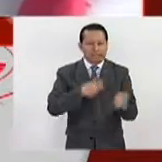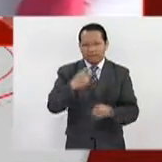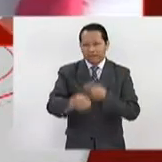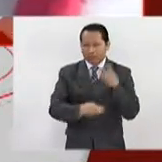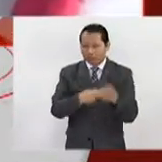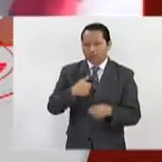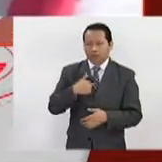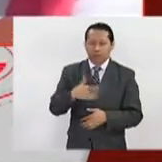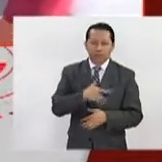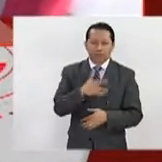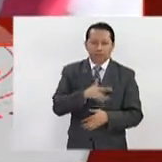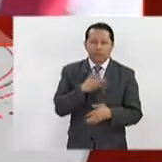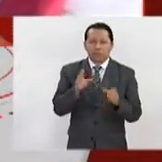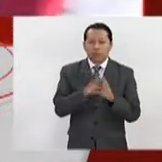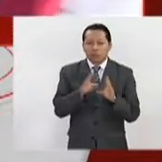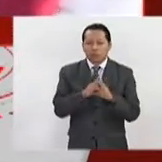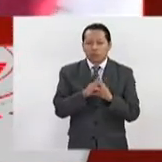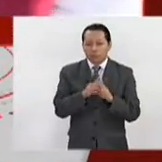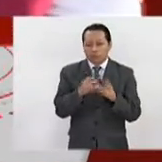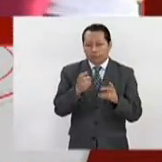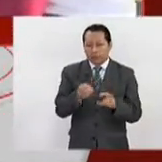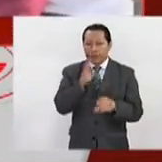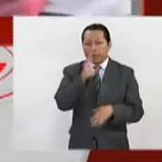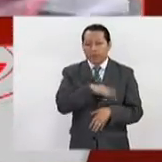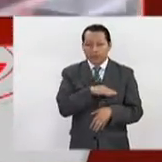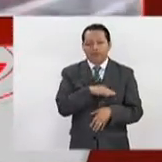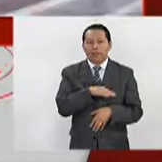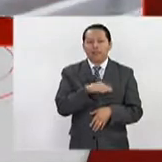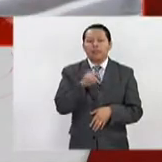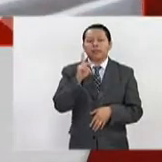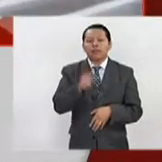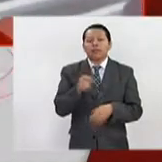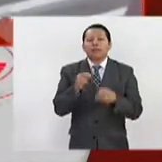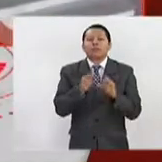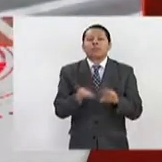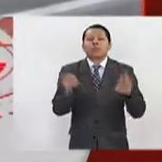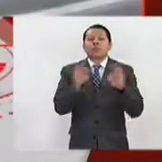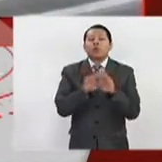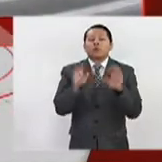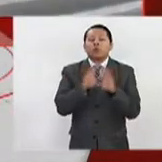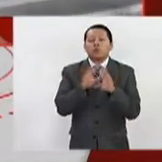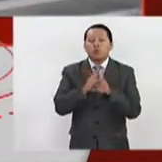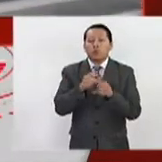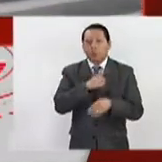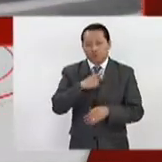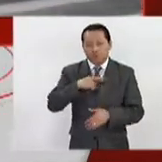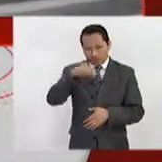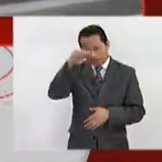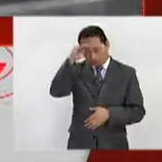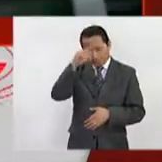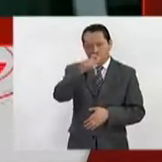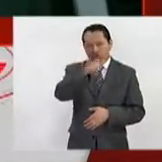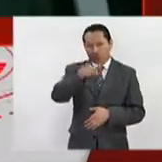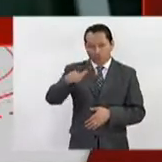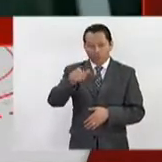me parece que sea un mecanismo adecuado. Lo que me parece importante es reflexionar sobre los perfiles. En mi caso personal se dijo